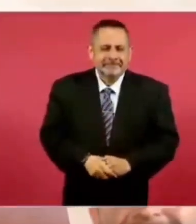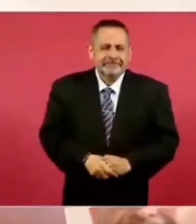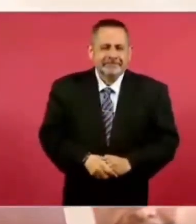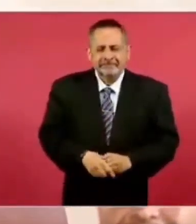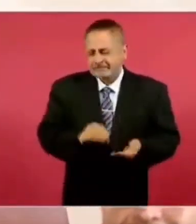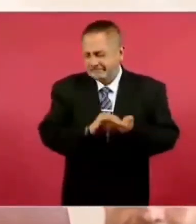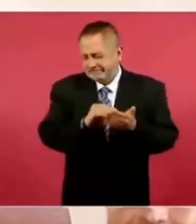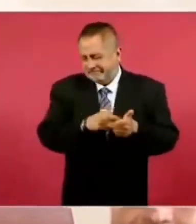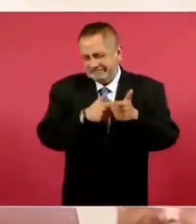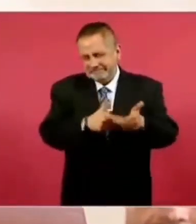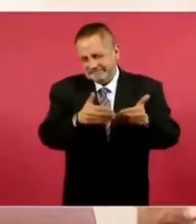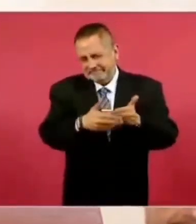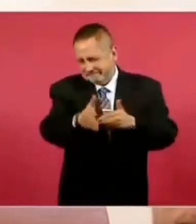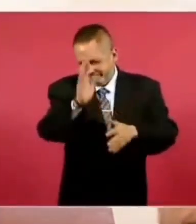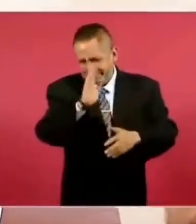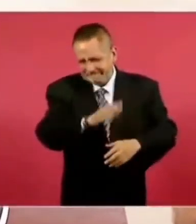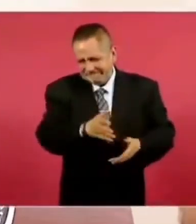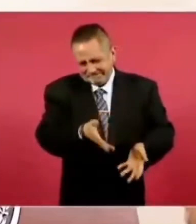síguele,